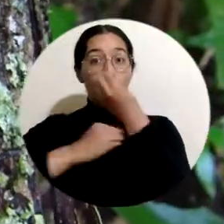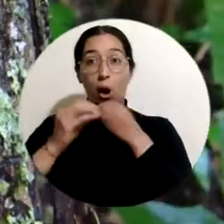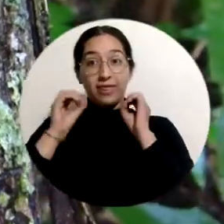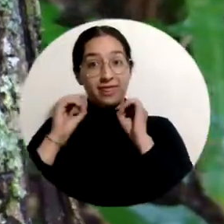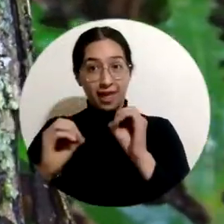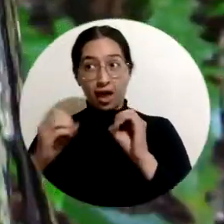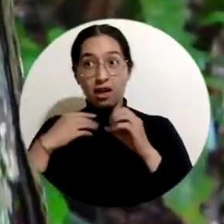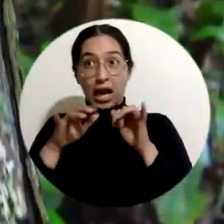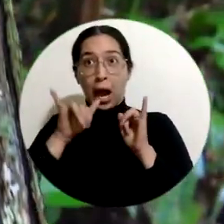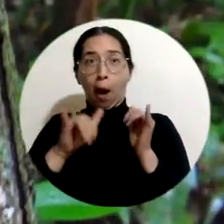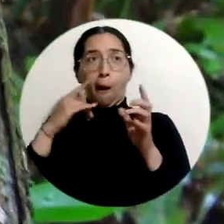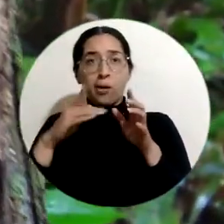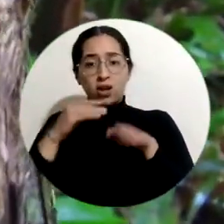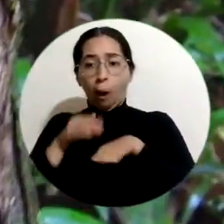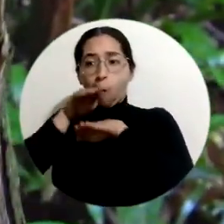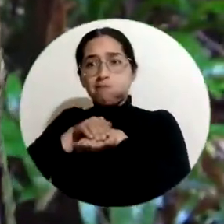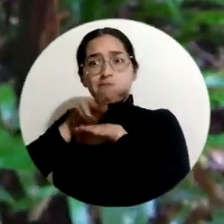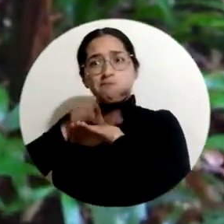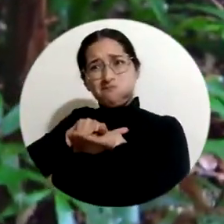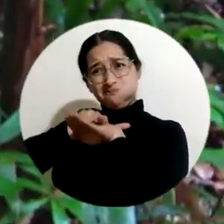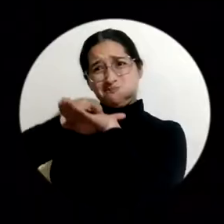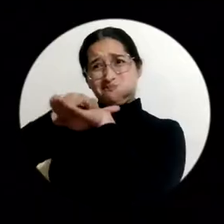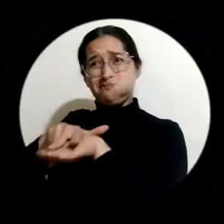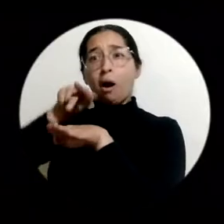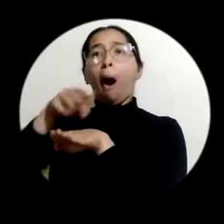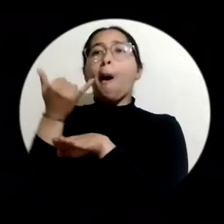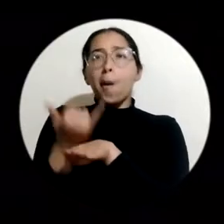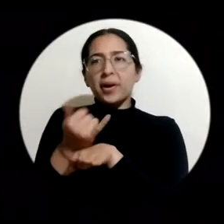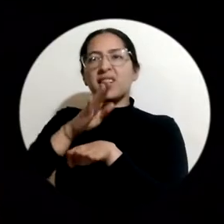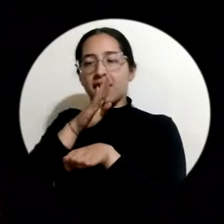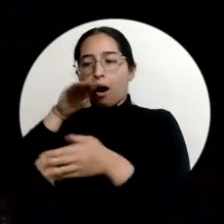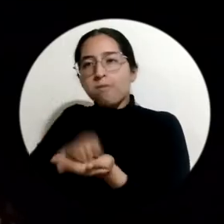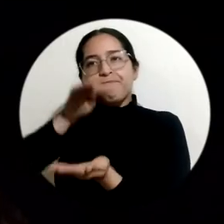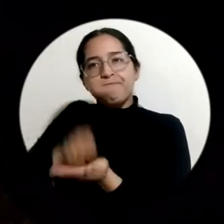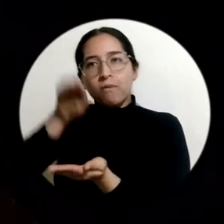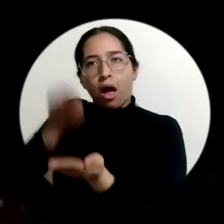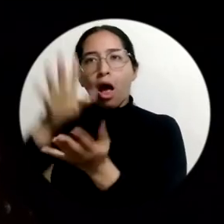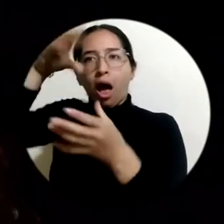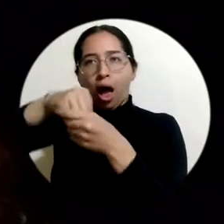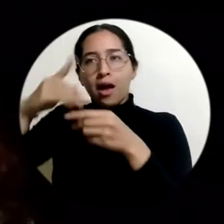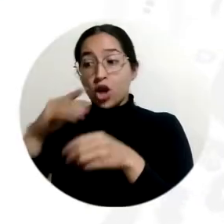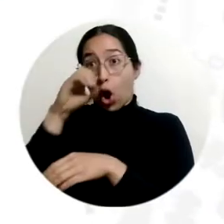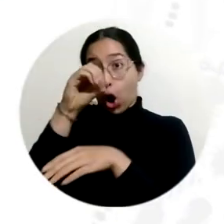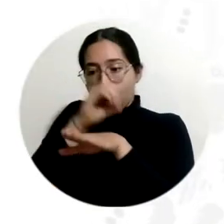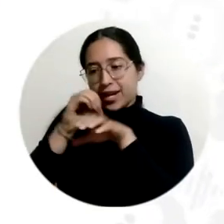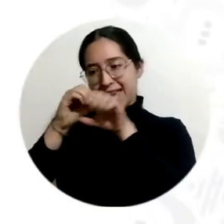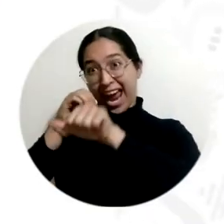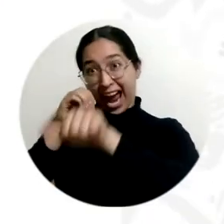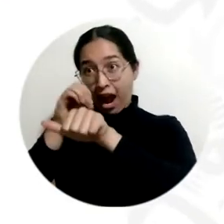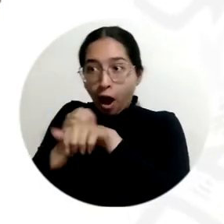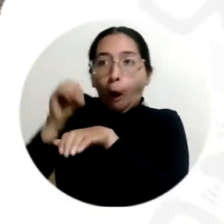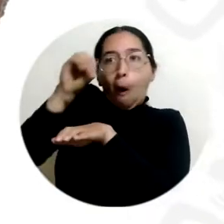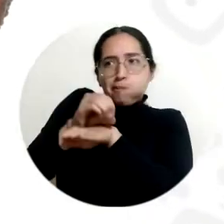Sin comida, sin moverse y aferrado hasta 80 veces la fuerza de su peso, puede durar cinco meses una rana arlequín